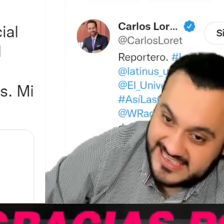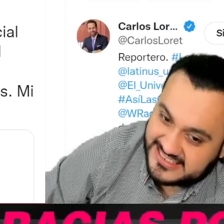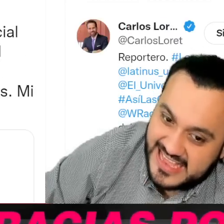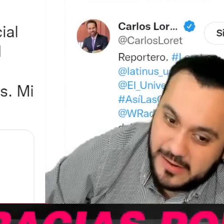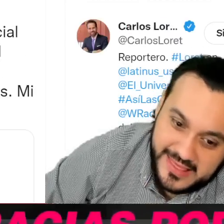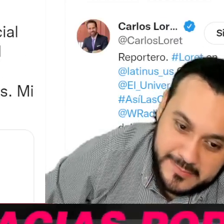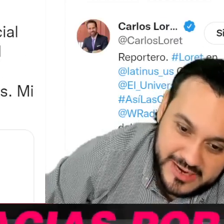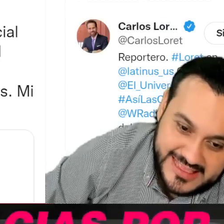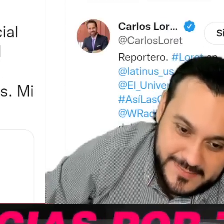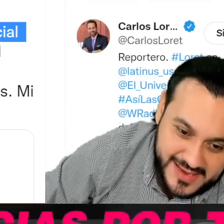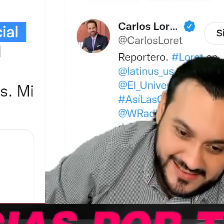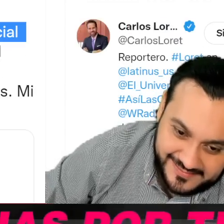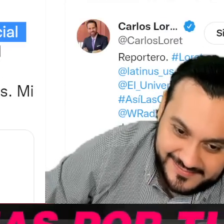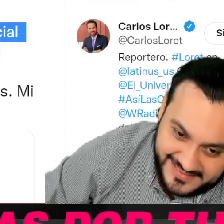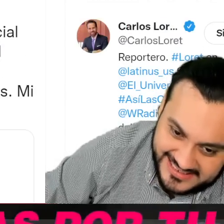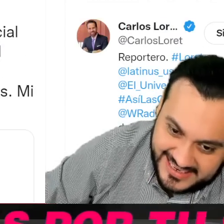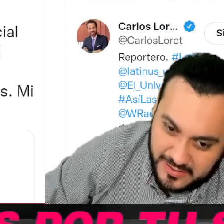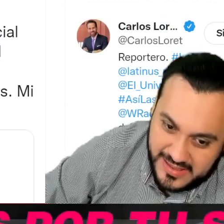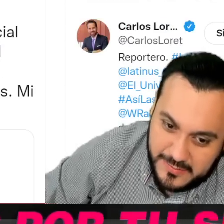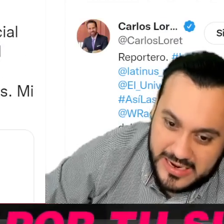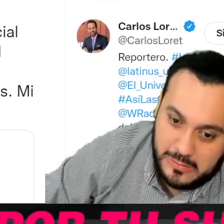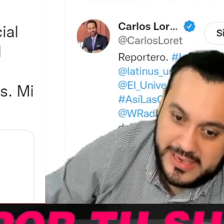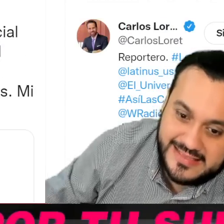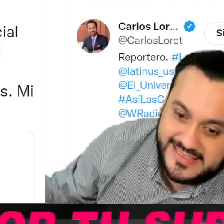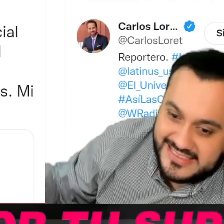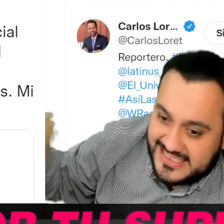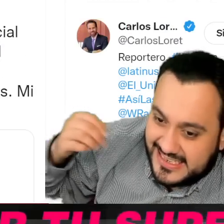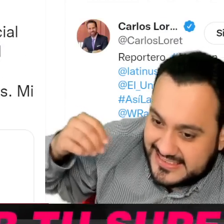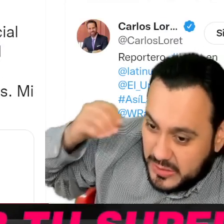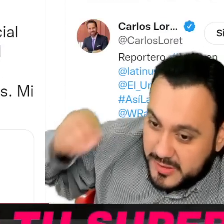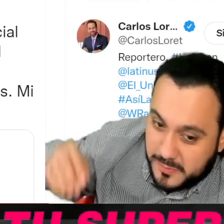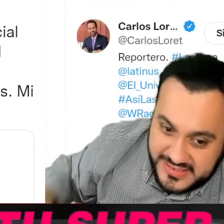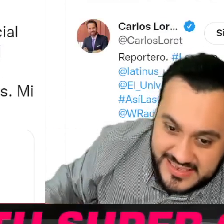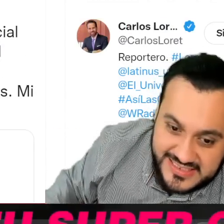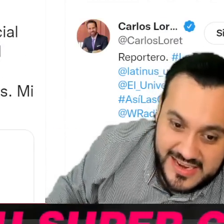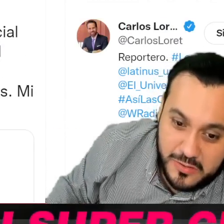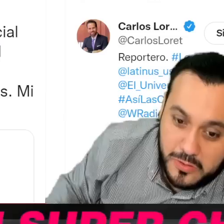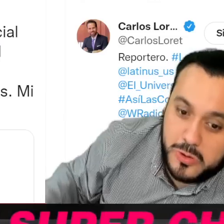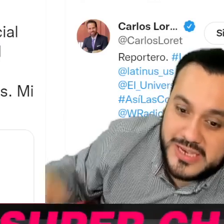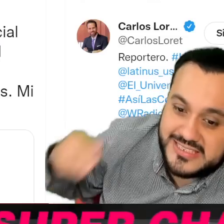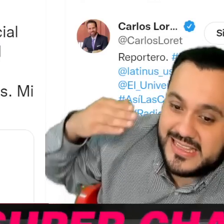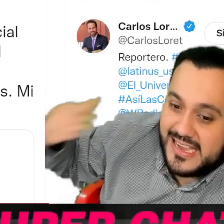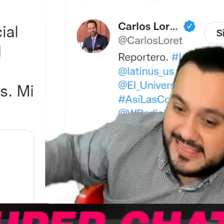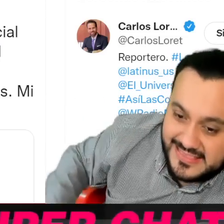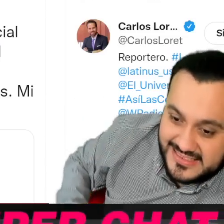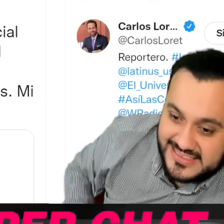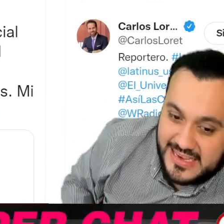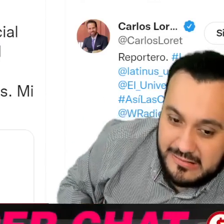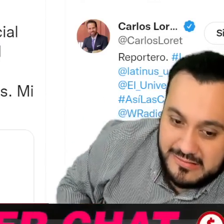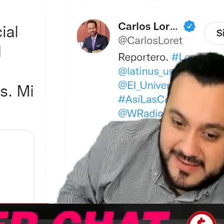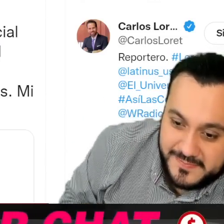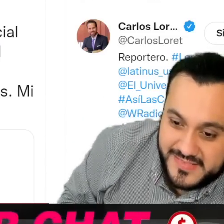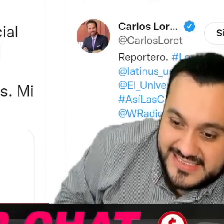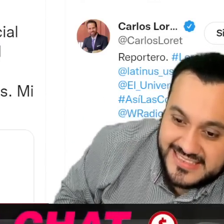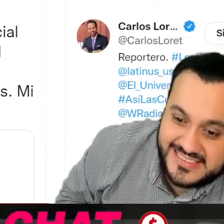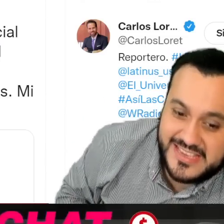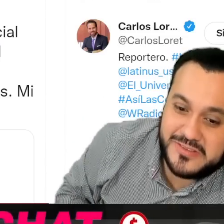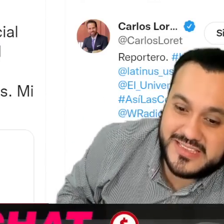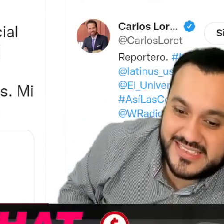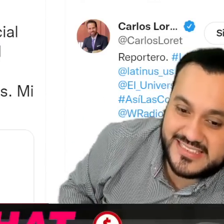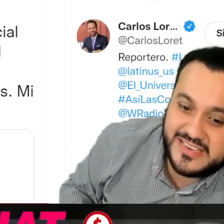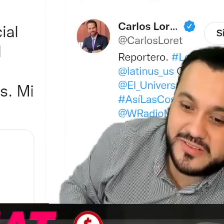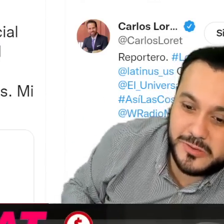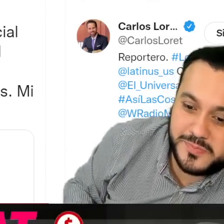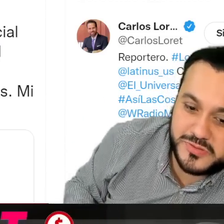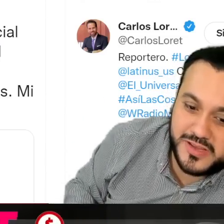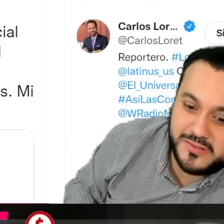y si está logré de mola también dice aquí lo leemos la lo que antes hacía el estado mayor presidencial hoy lo hace el cartel de sinaloa es el sello